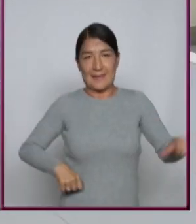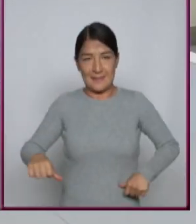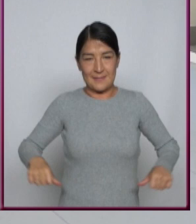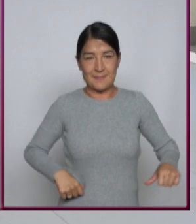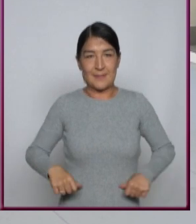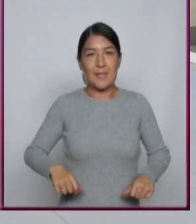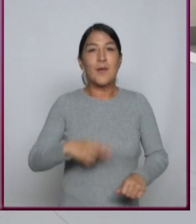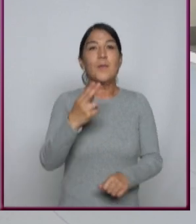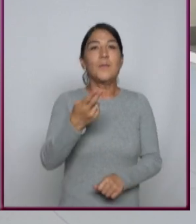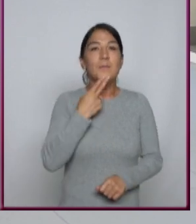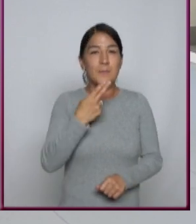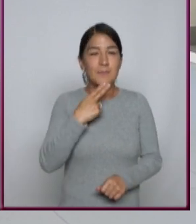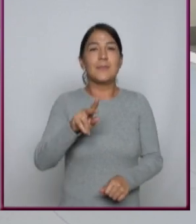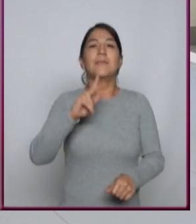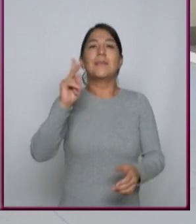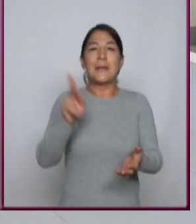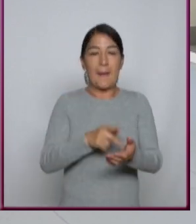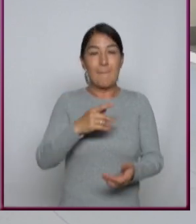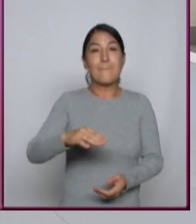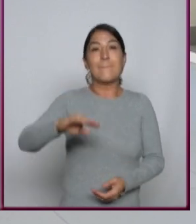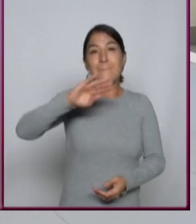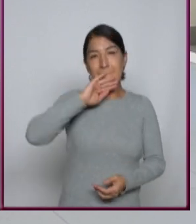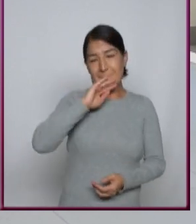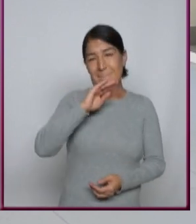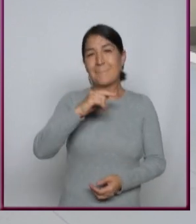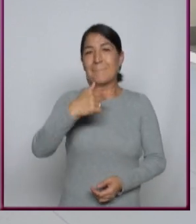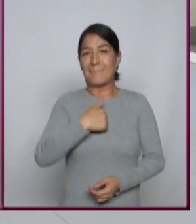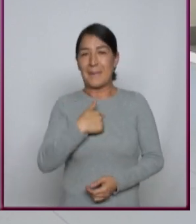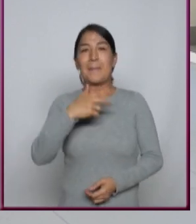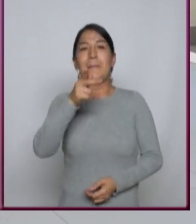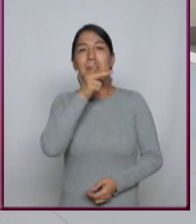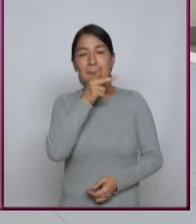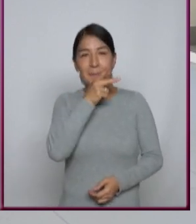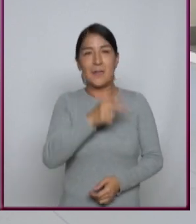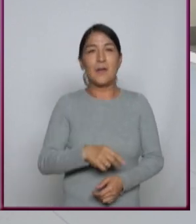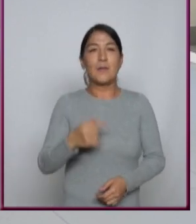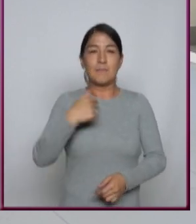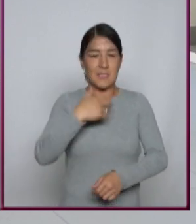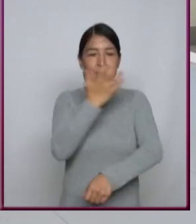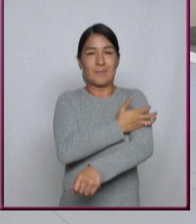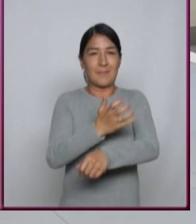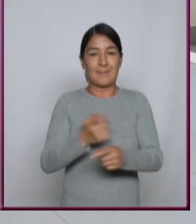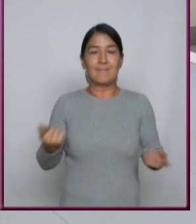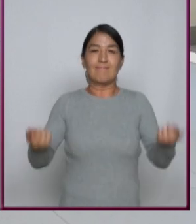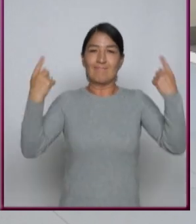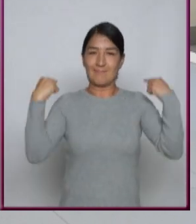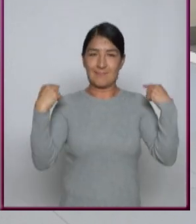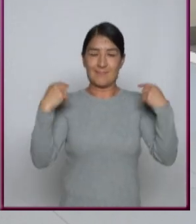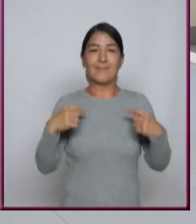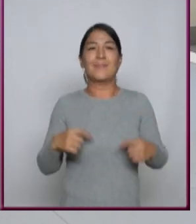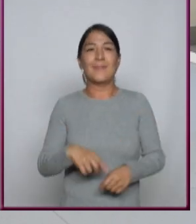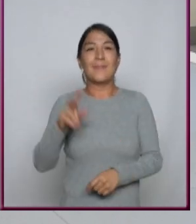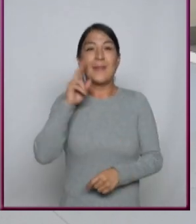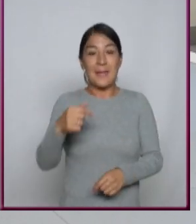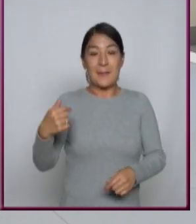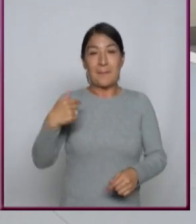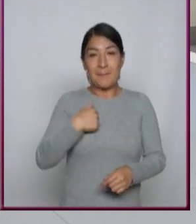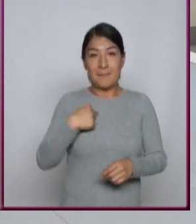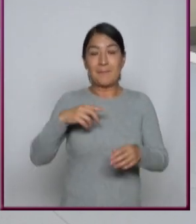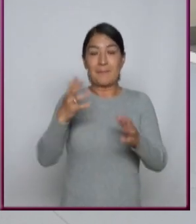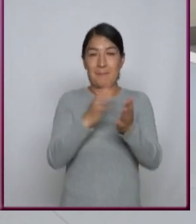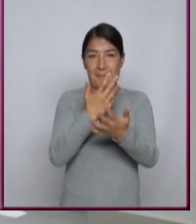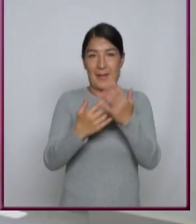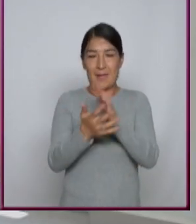hacer, utilizando otra vez mamá, mi papá, lo voy a hacer con mis compañeritos de al lado. Mamá,